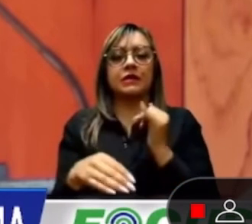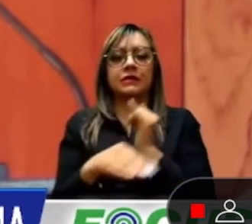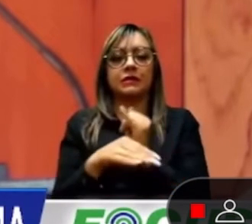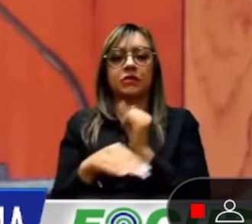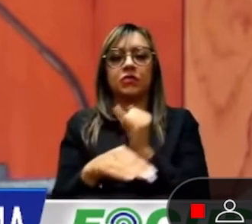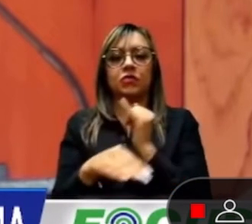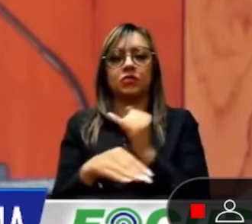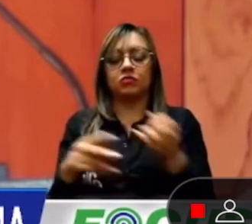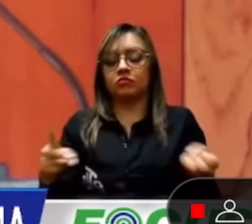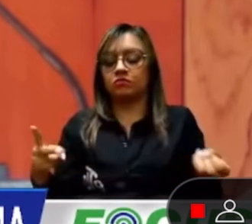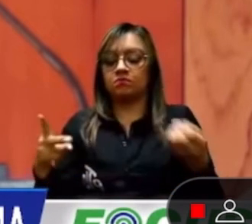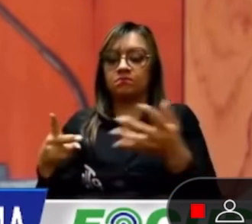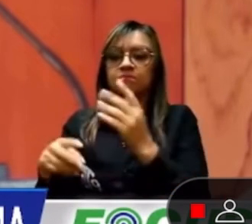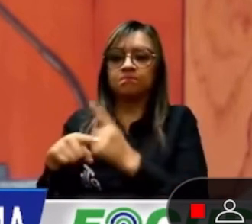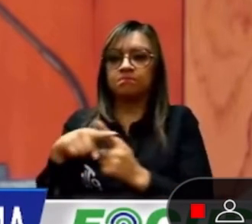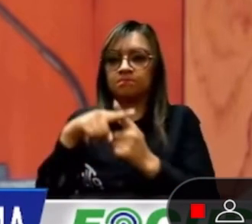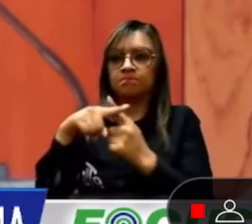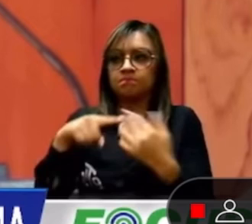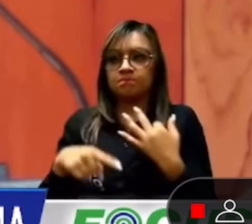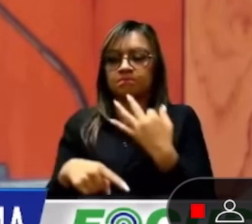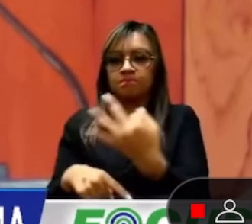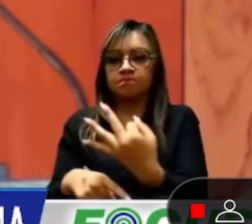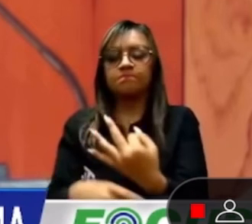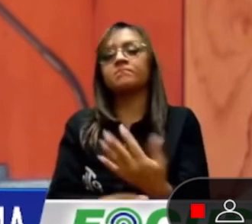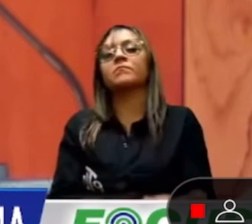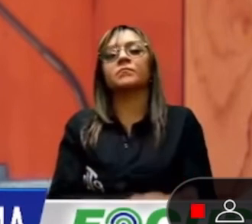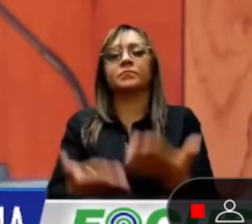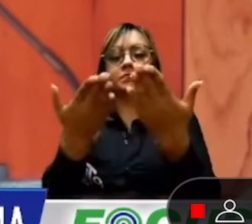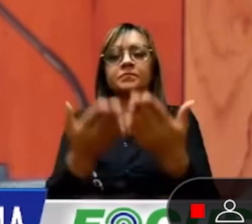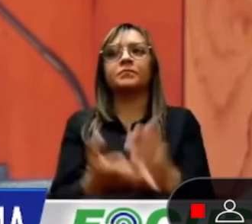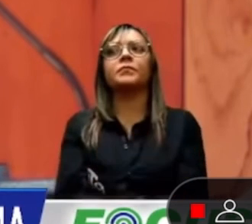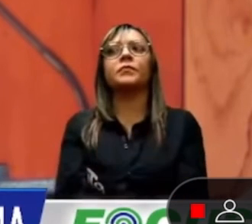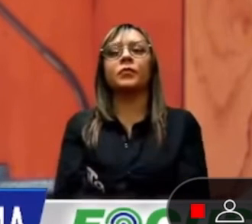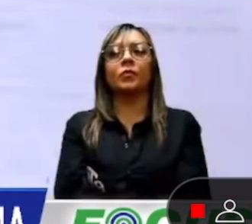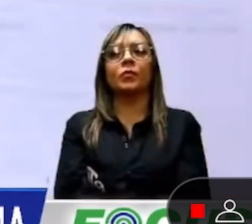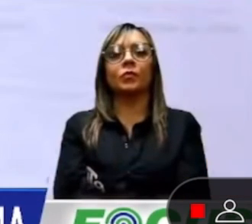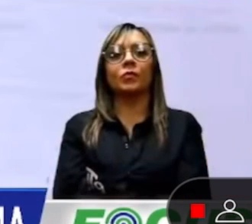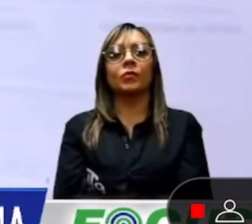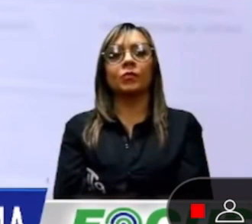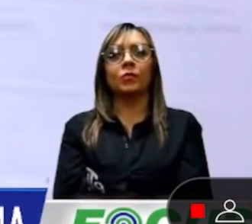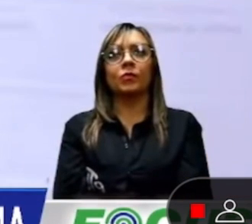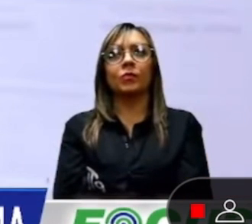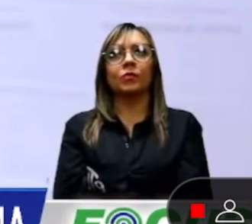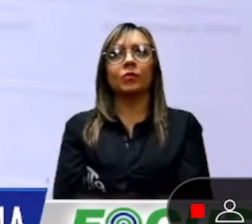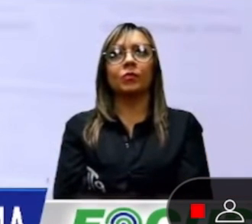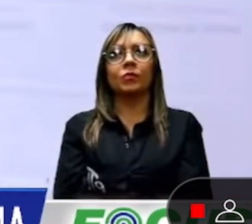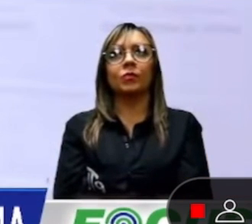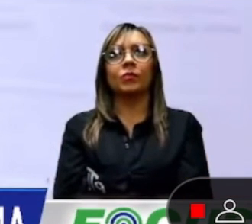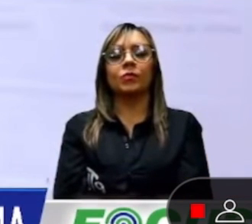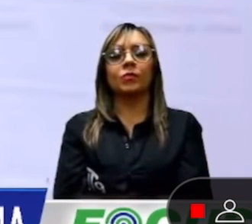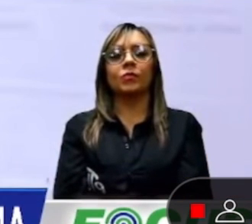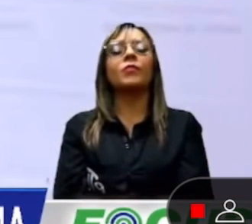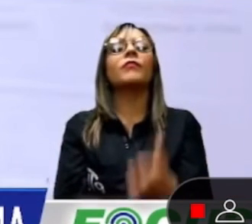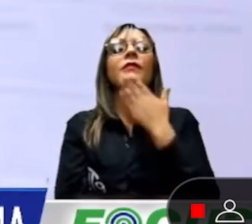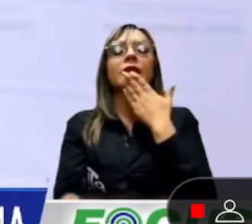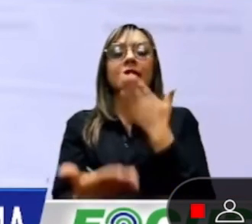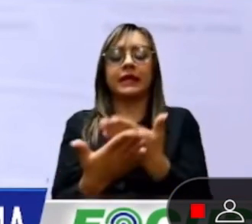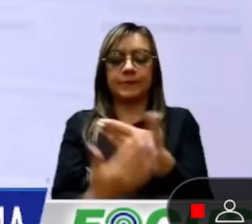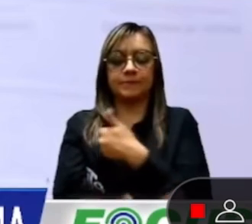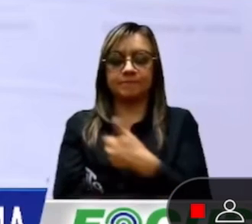institución en caso de ser elegido tiene el uso de la palabra gracias Gracias señor